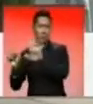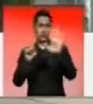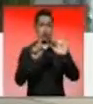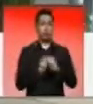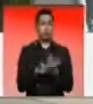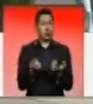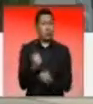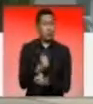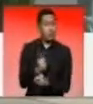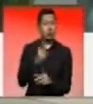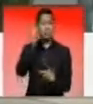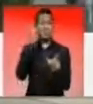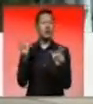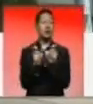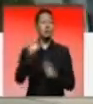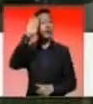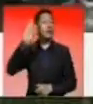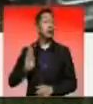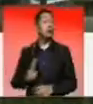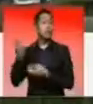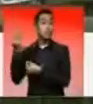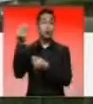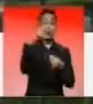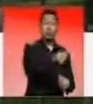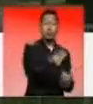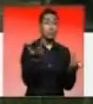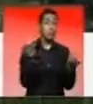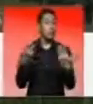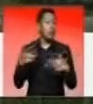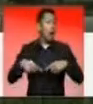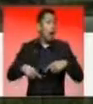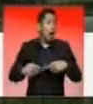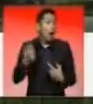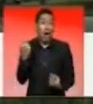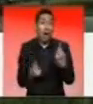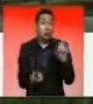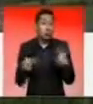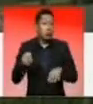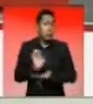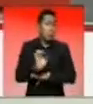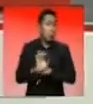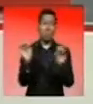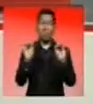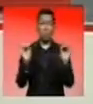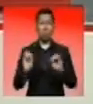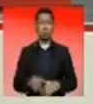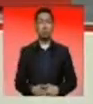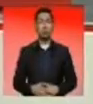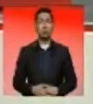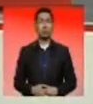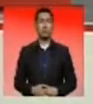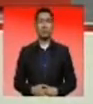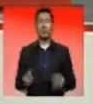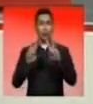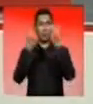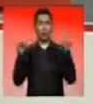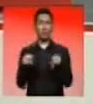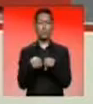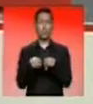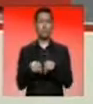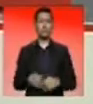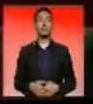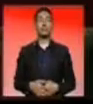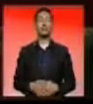Fiscalía señala que desde Brasil no ha llegado ningún documento a Ecuador relacionado a Odebrecht. Y sobre el mismo tema, pero a